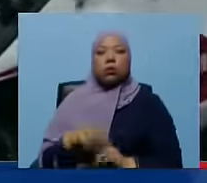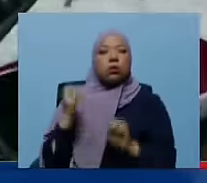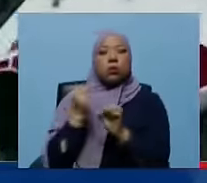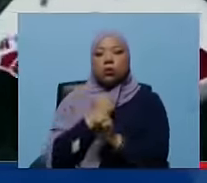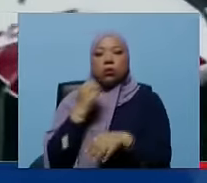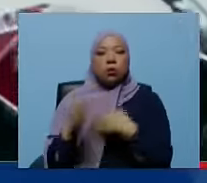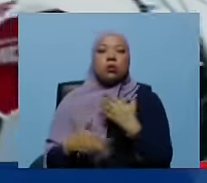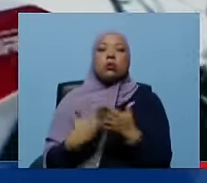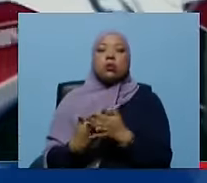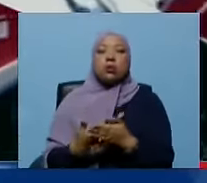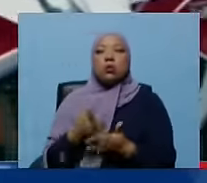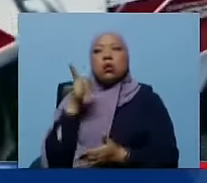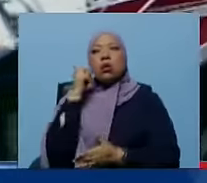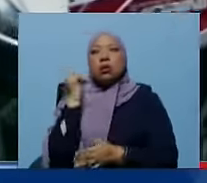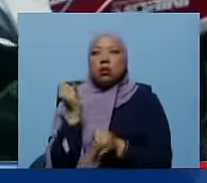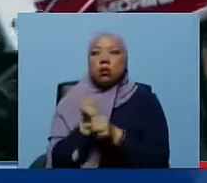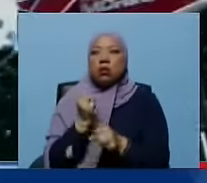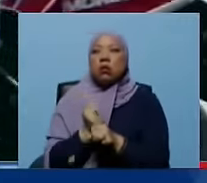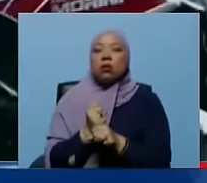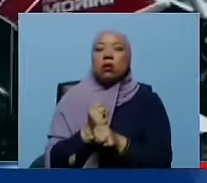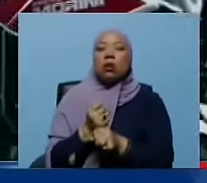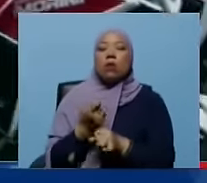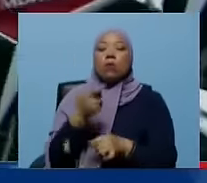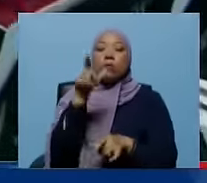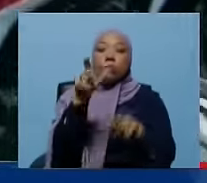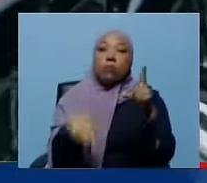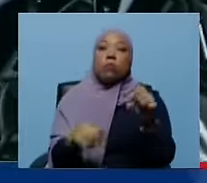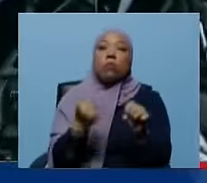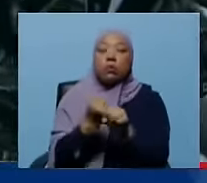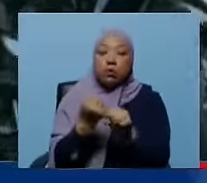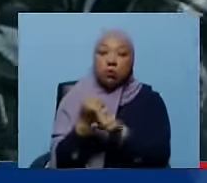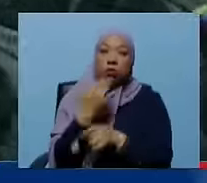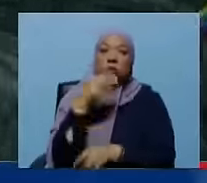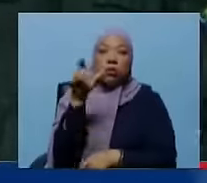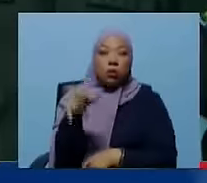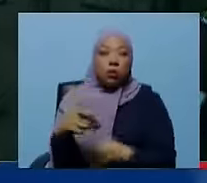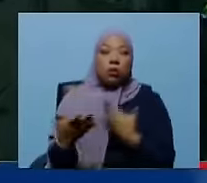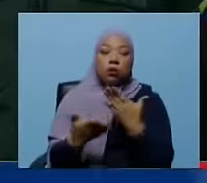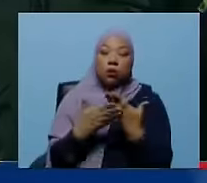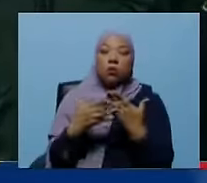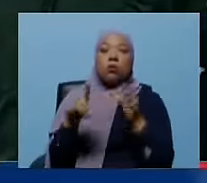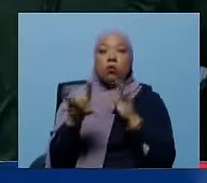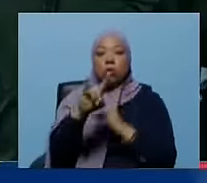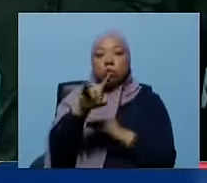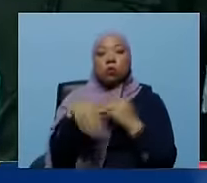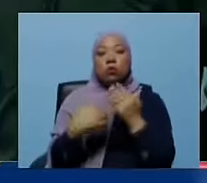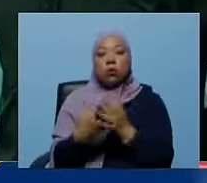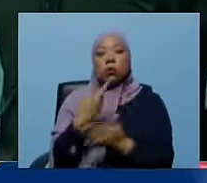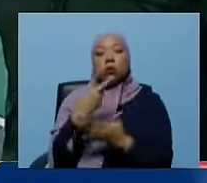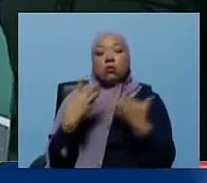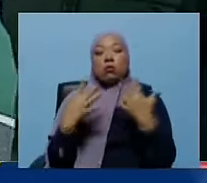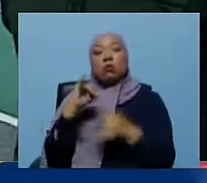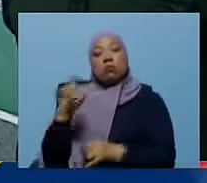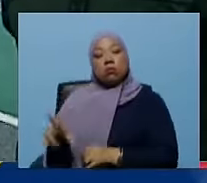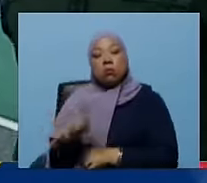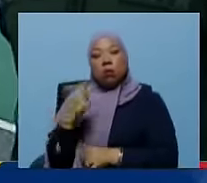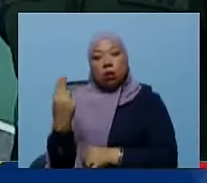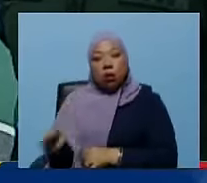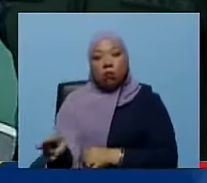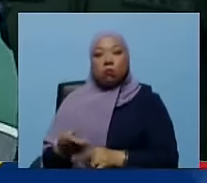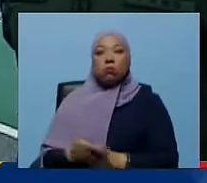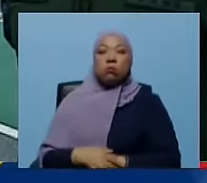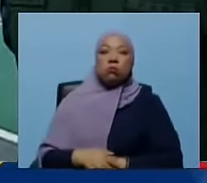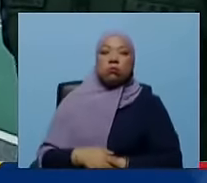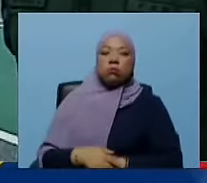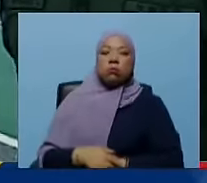casas que ganara la paz en 48 horas, aquel lunes 29 de julio, martes 30